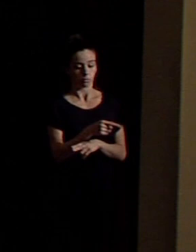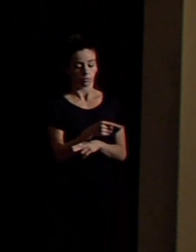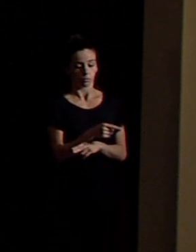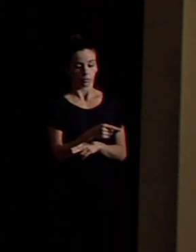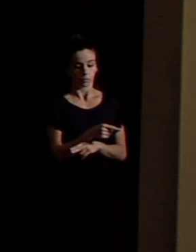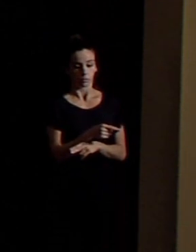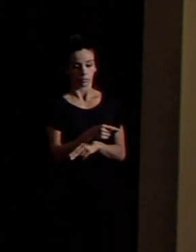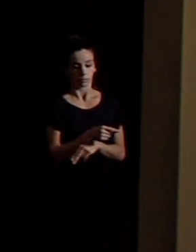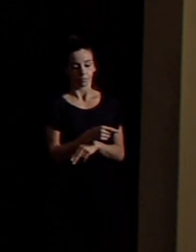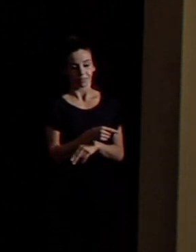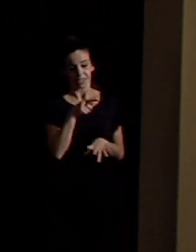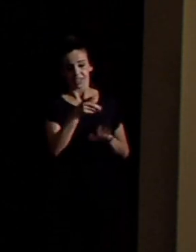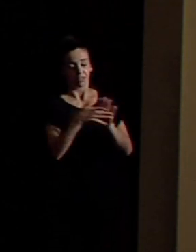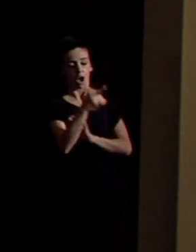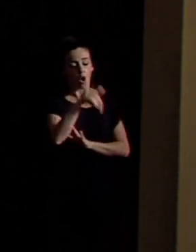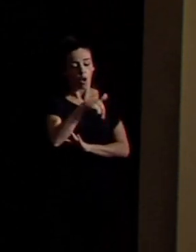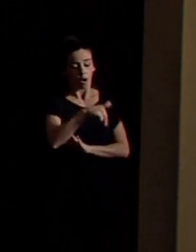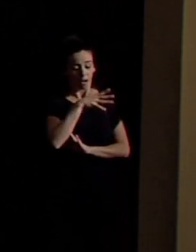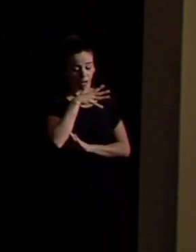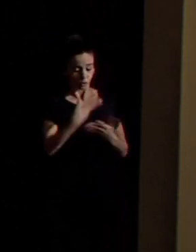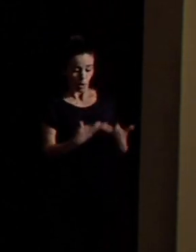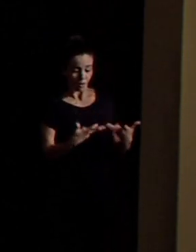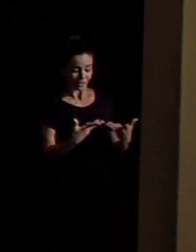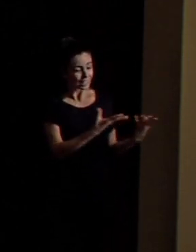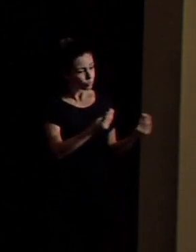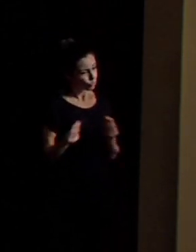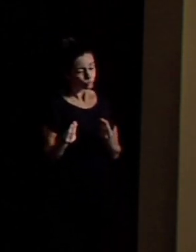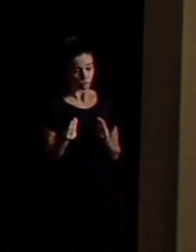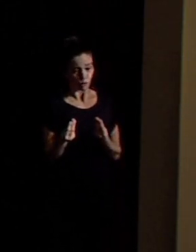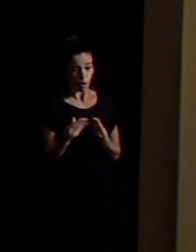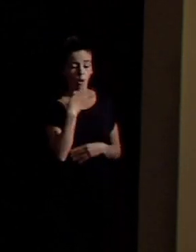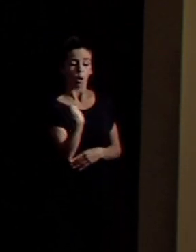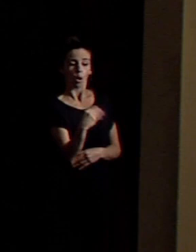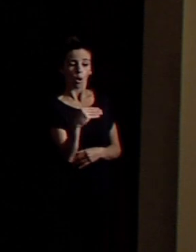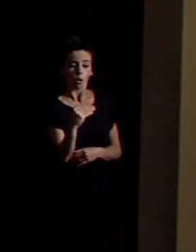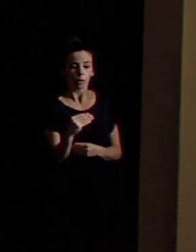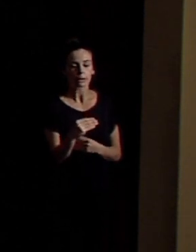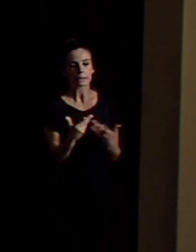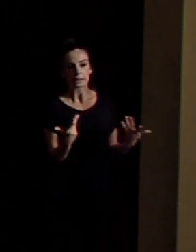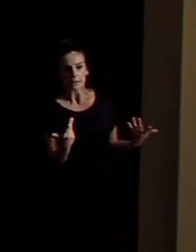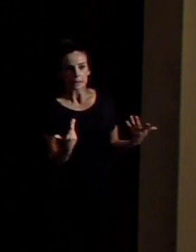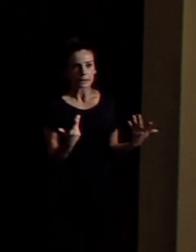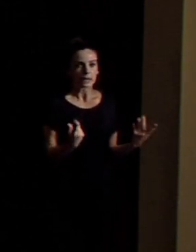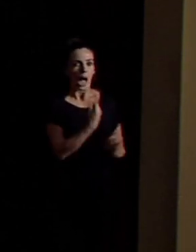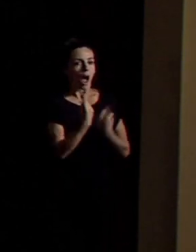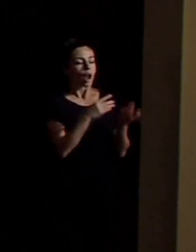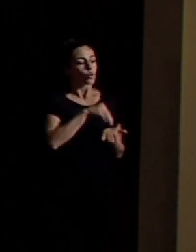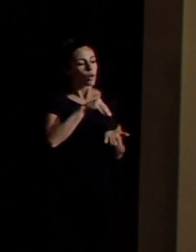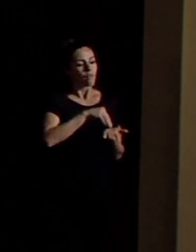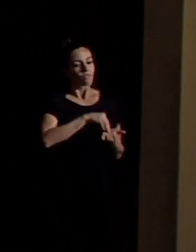mayoritariamente, muchos de nuestros jóvenes, porque, claro, a veces hablamos de los